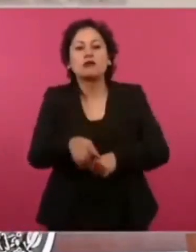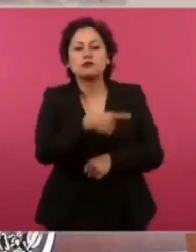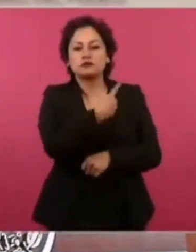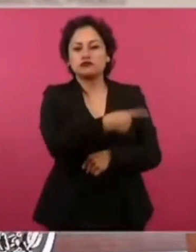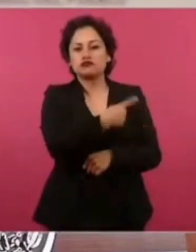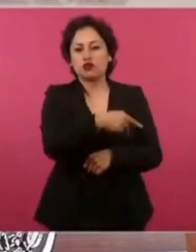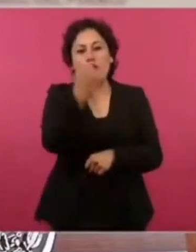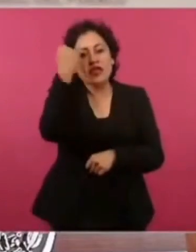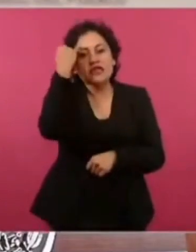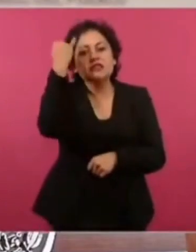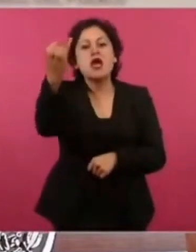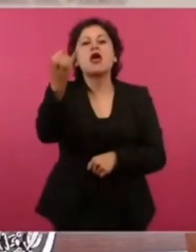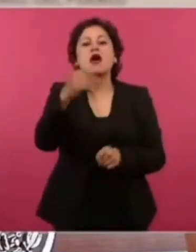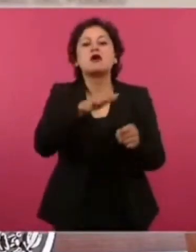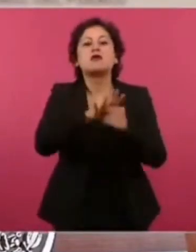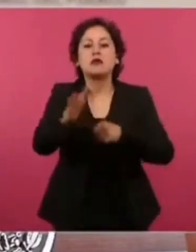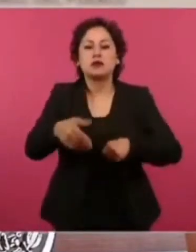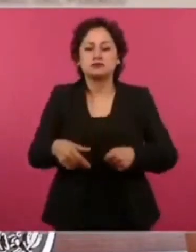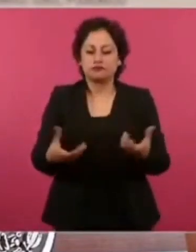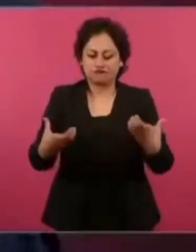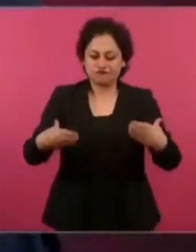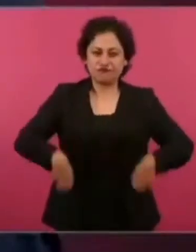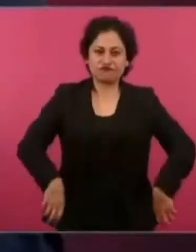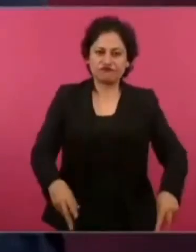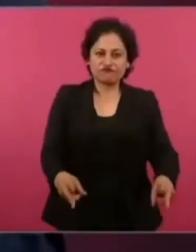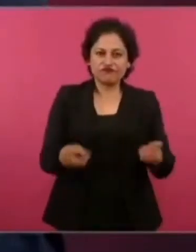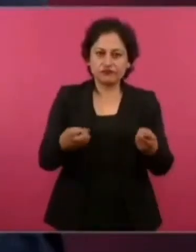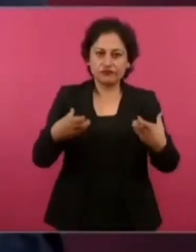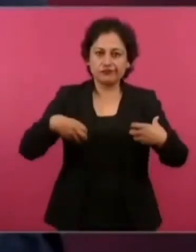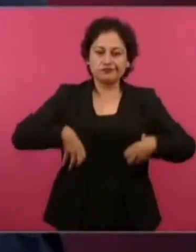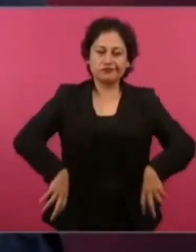Para que nos entendamos, ¿no?